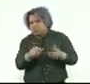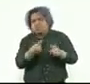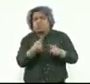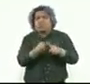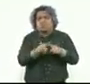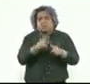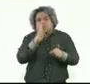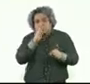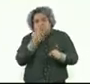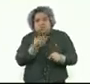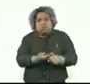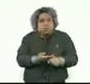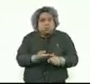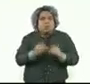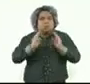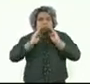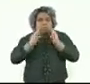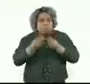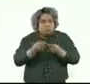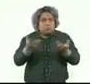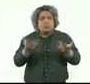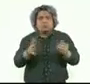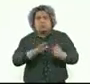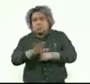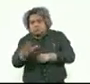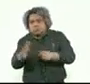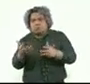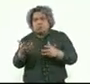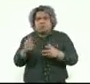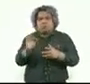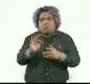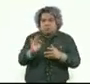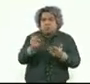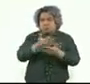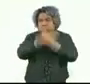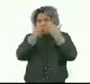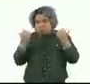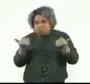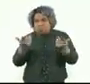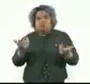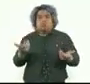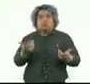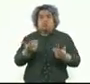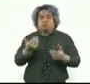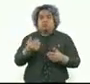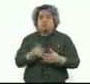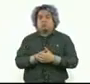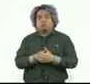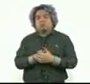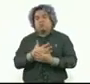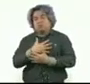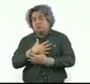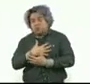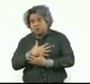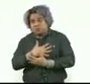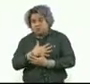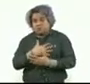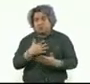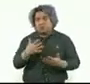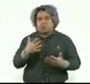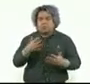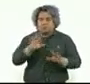prácticas? ¿Hay redes en específico que se están en el pasado o ahora dedicando a esto? Sí, yo preferiría que lo anunciara